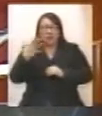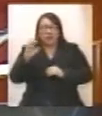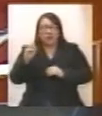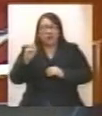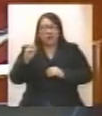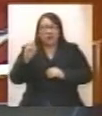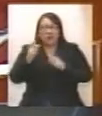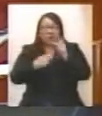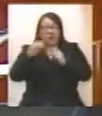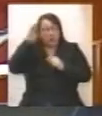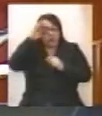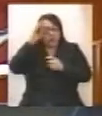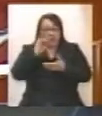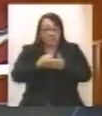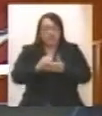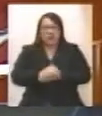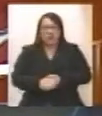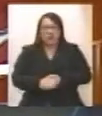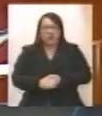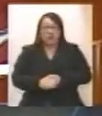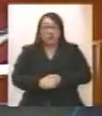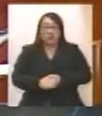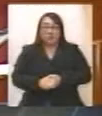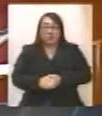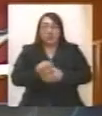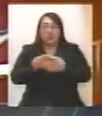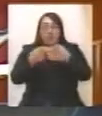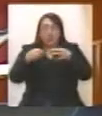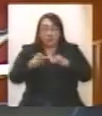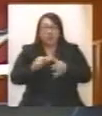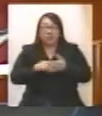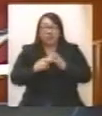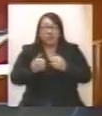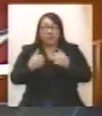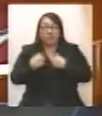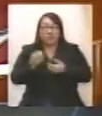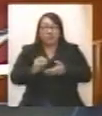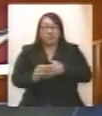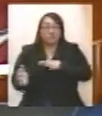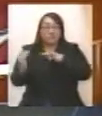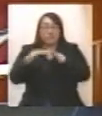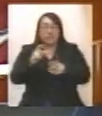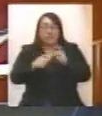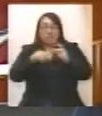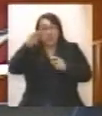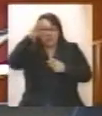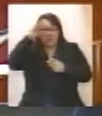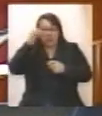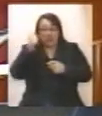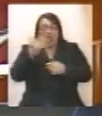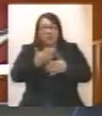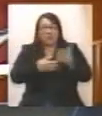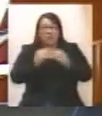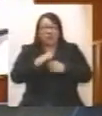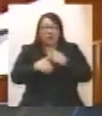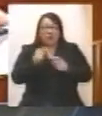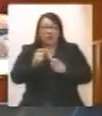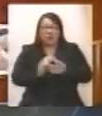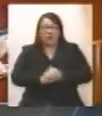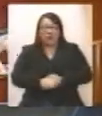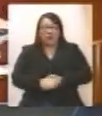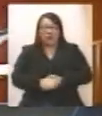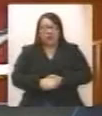37.650 efectivos policiales, lo que permitirá tener mayor presencia de efectivos al servicio de los